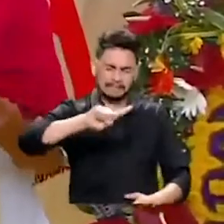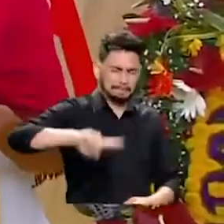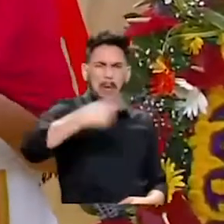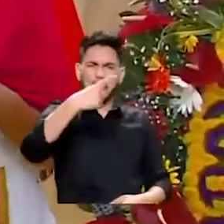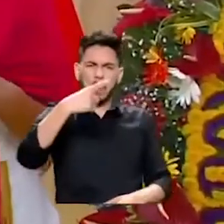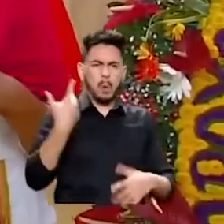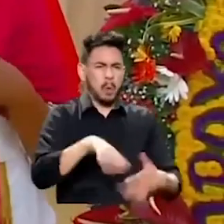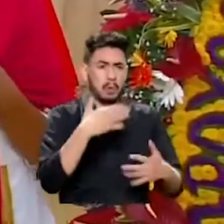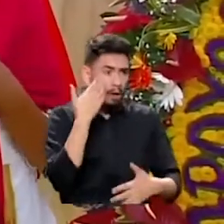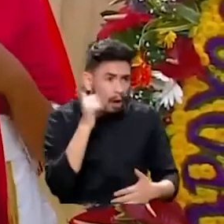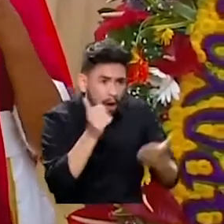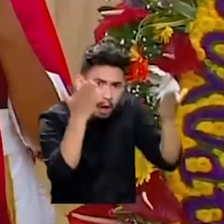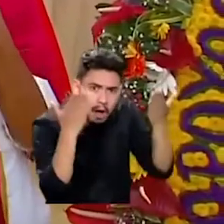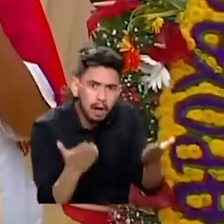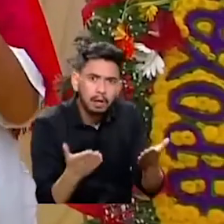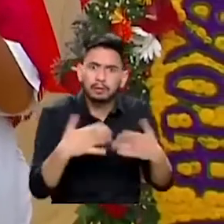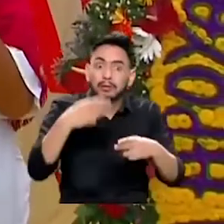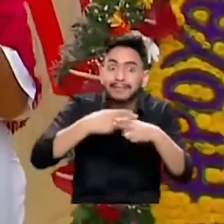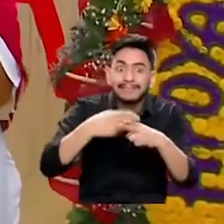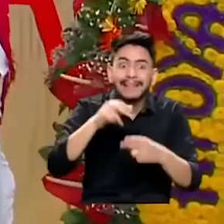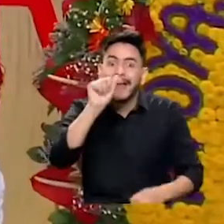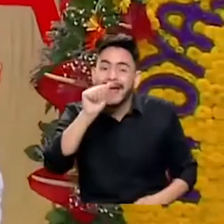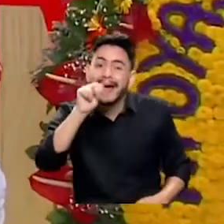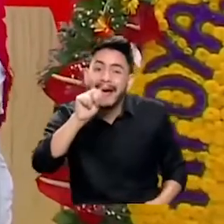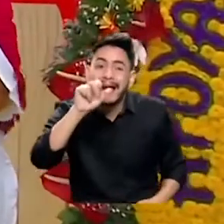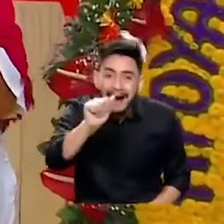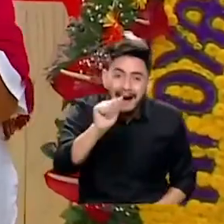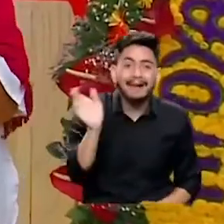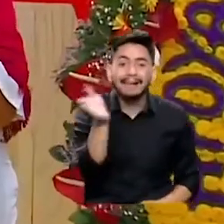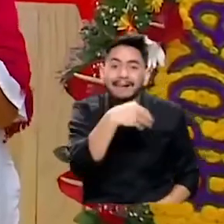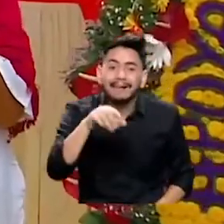una mujer, Ana Lucía Ateortúa Grisales, de la vereda del placer.